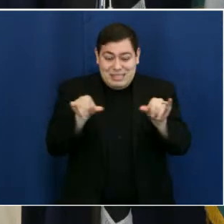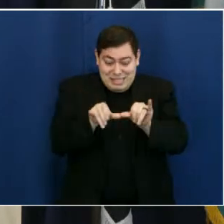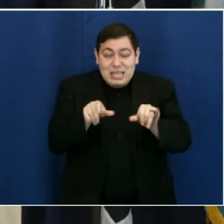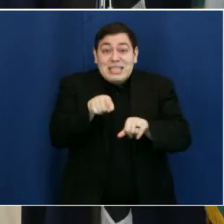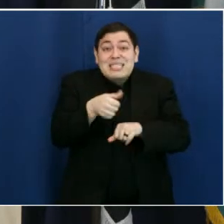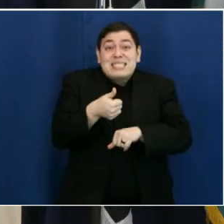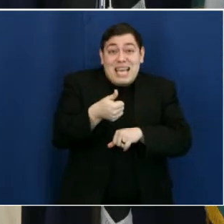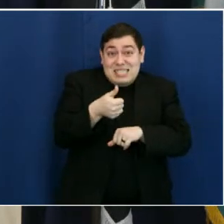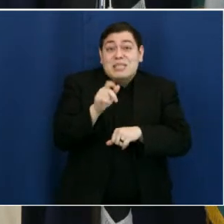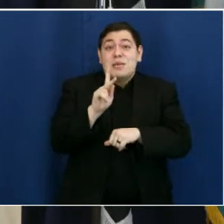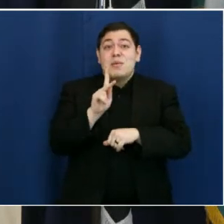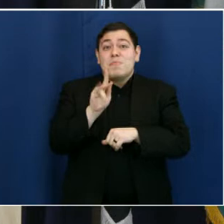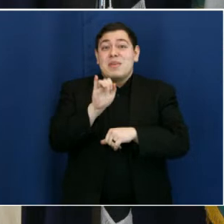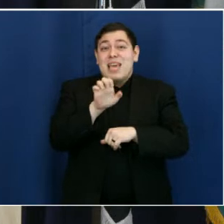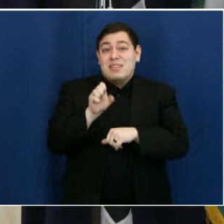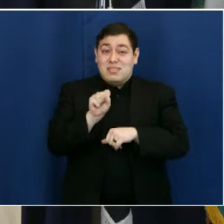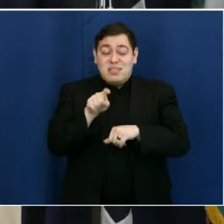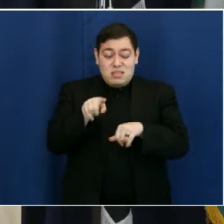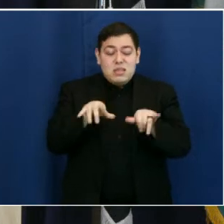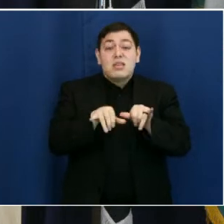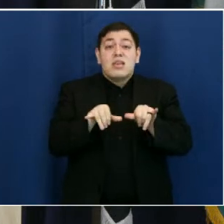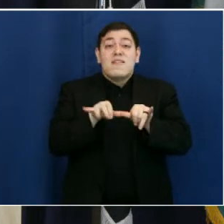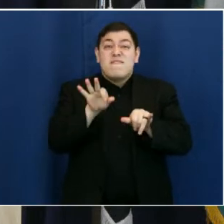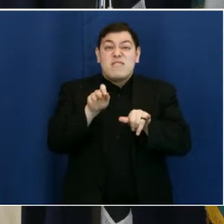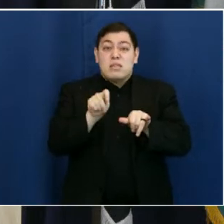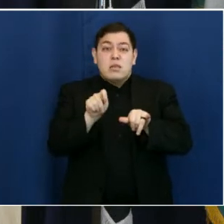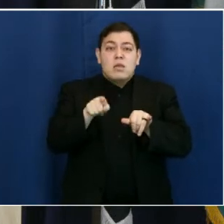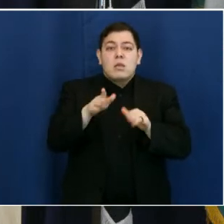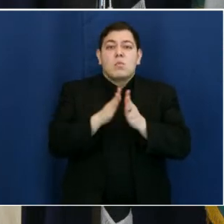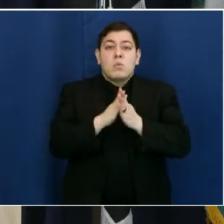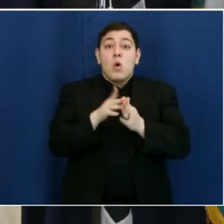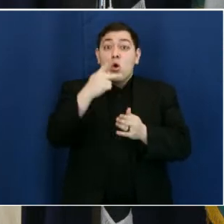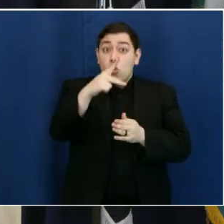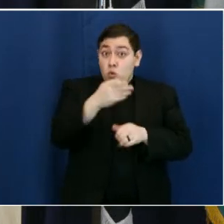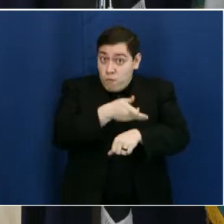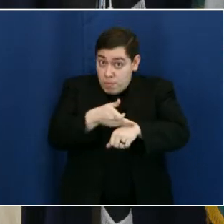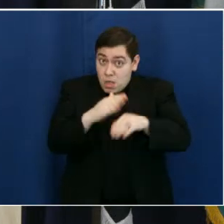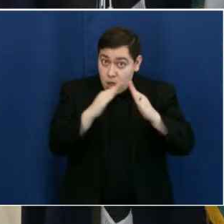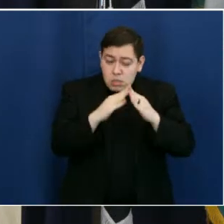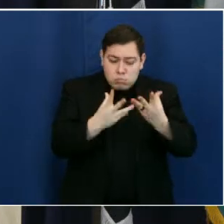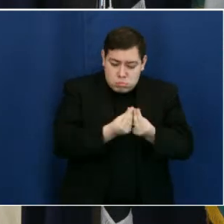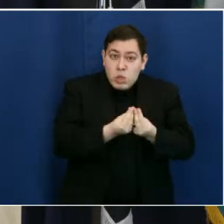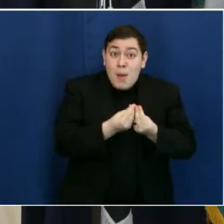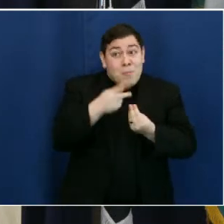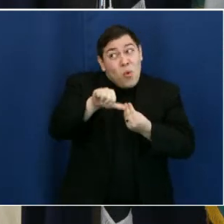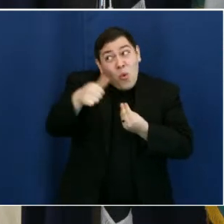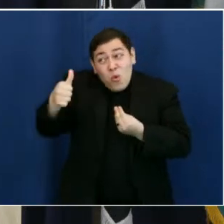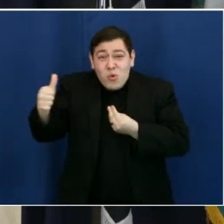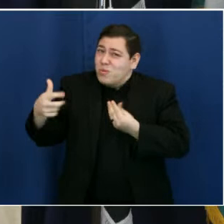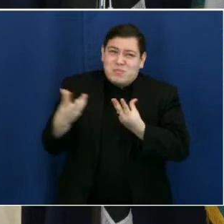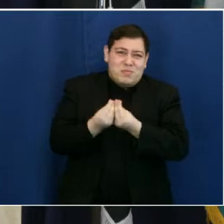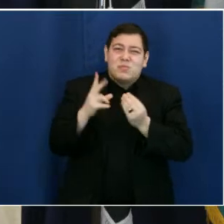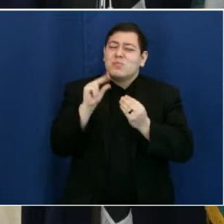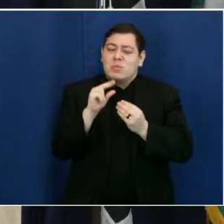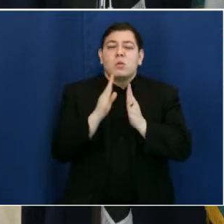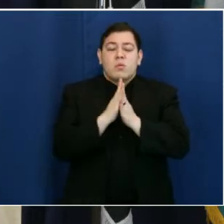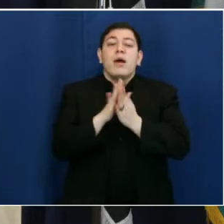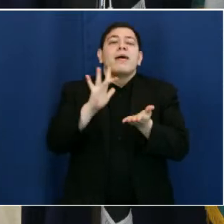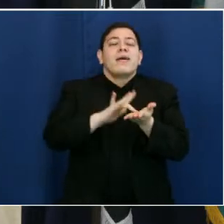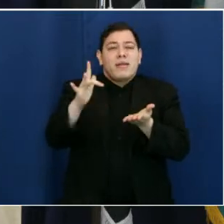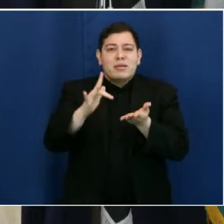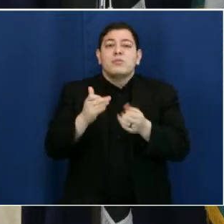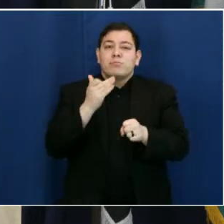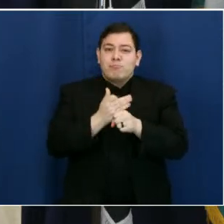importante, no convivir con personas que no son de sus familias inmediatas. Así que muchísimas gracias. Tenemos más información y